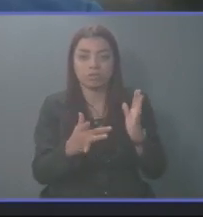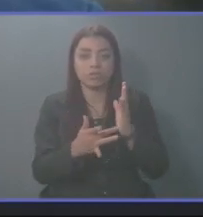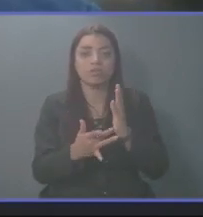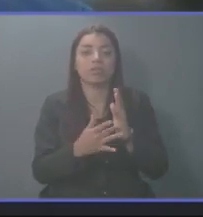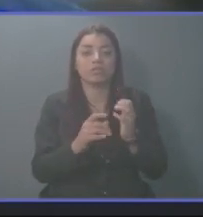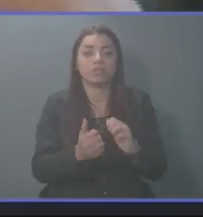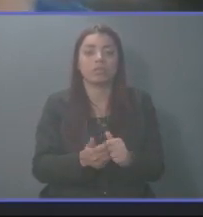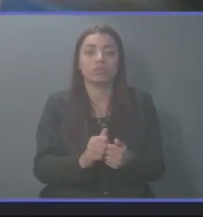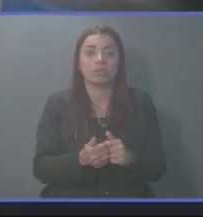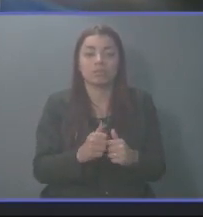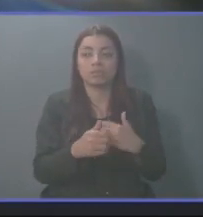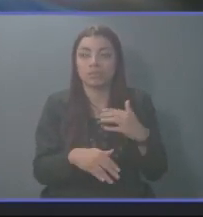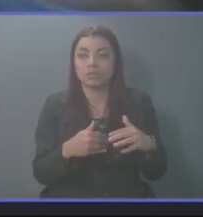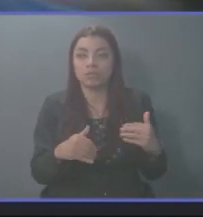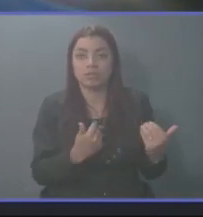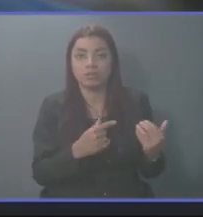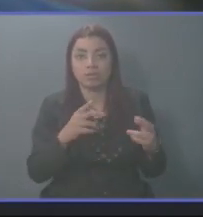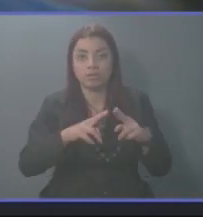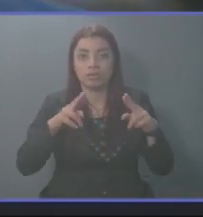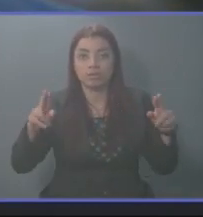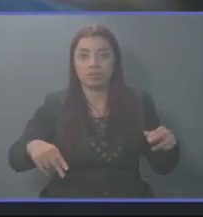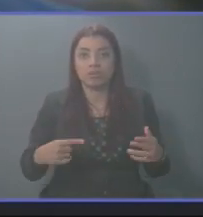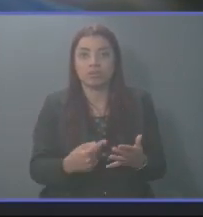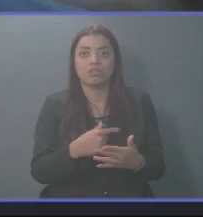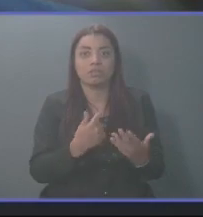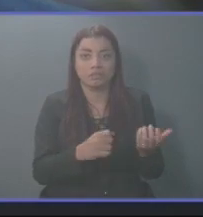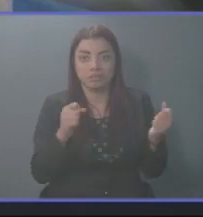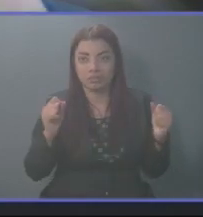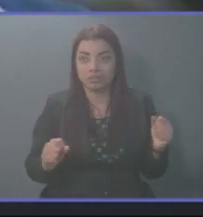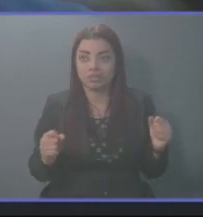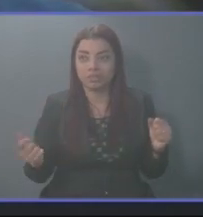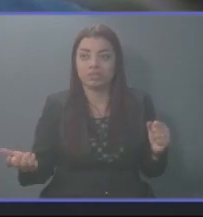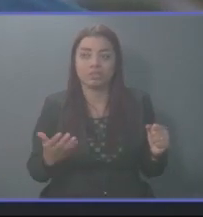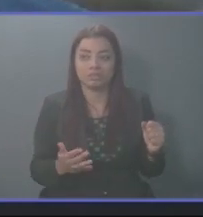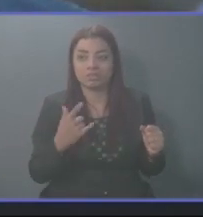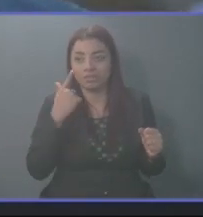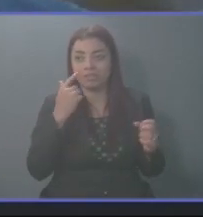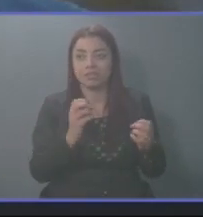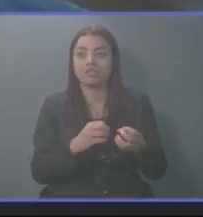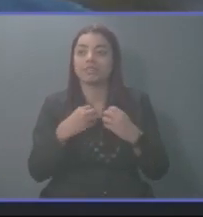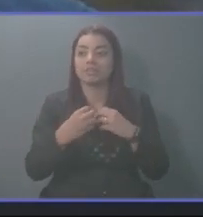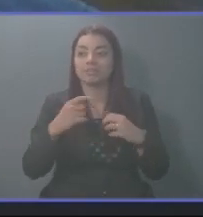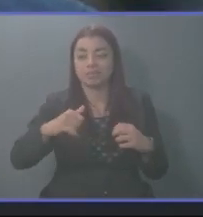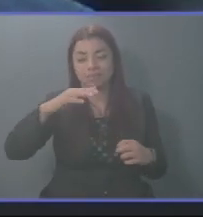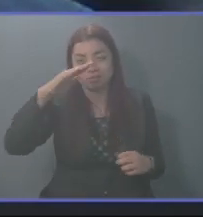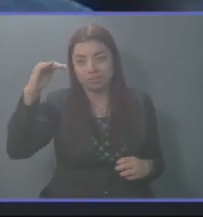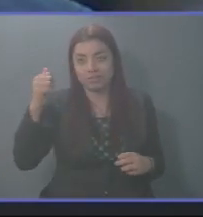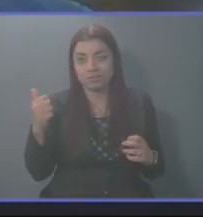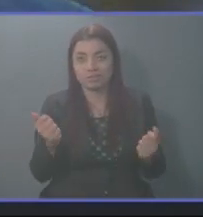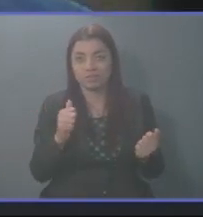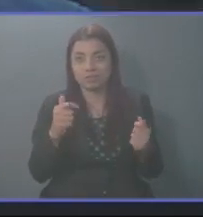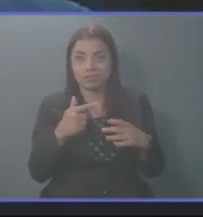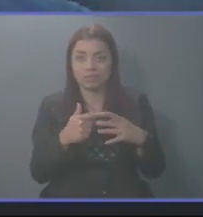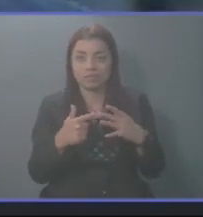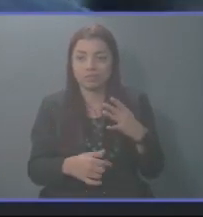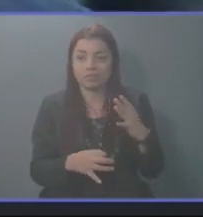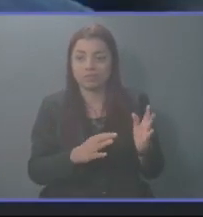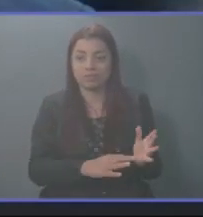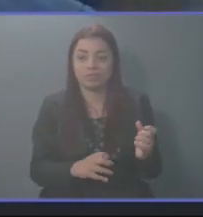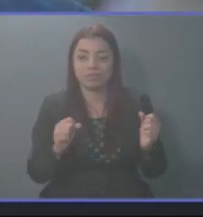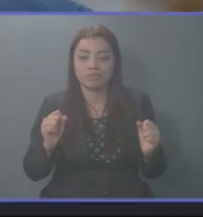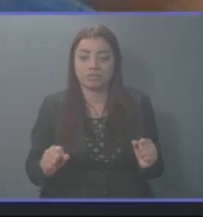deportivo de las federaciones, subfederaciones, asociaciones y otras organizaciones deportivas nacionales, según lo establecido en la presente